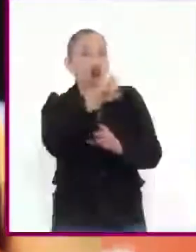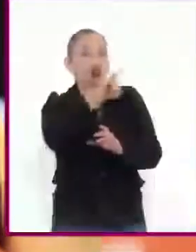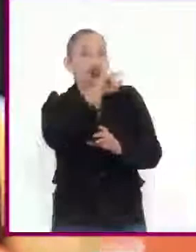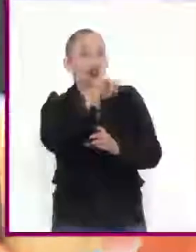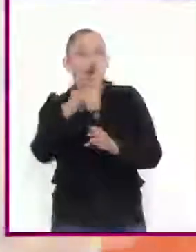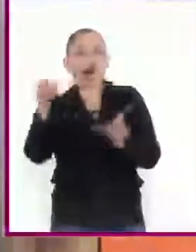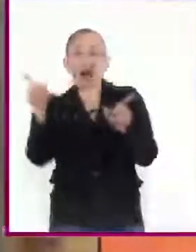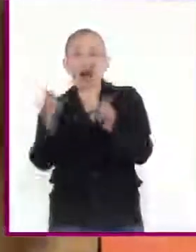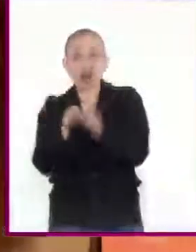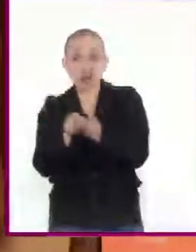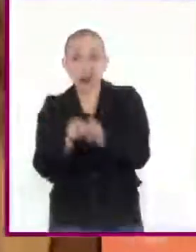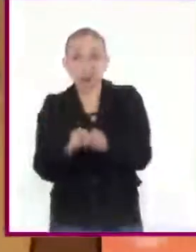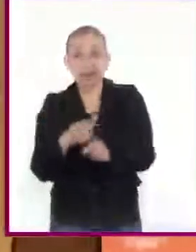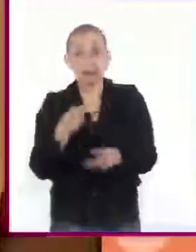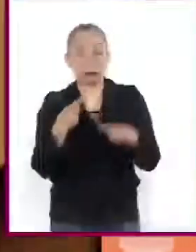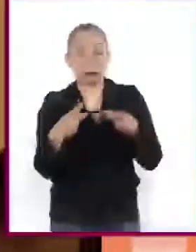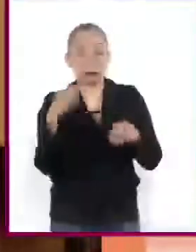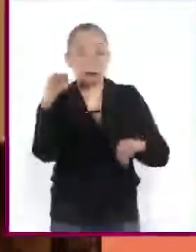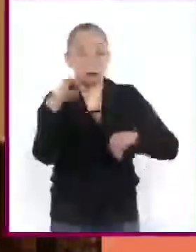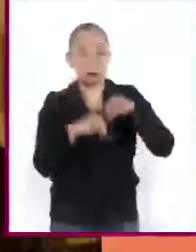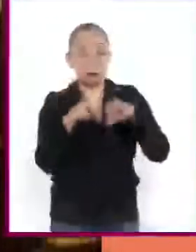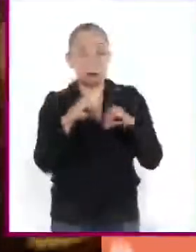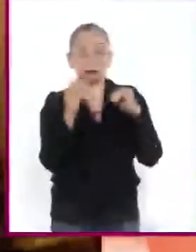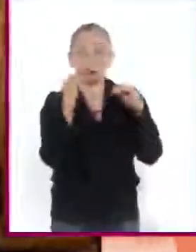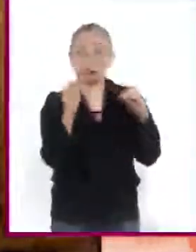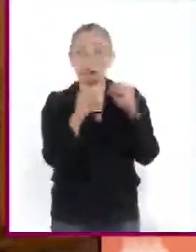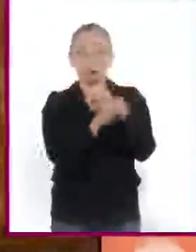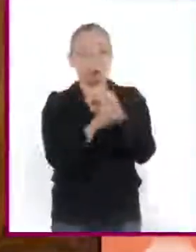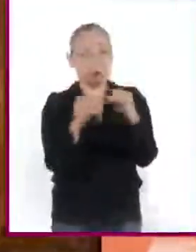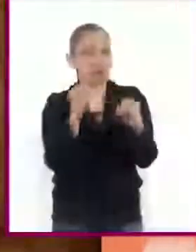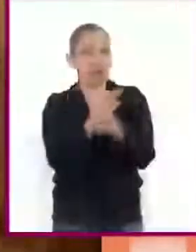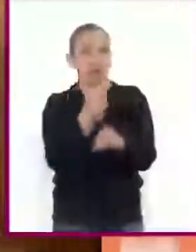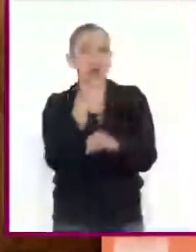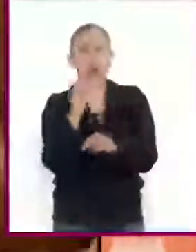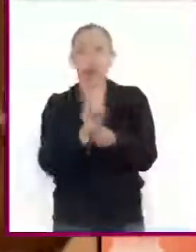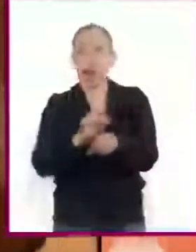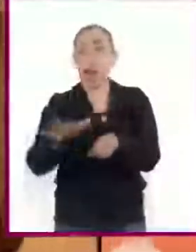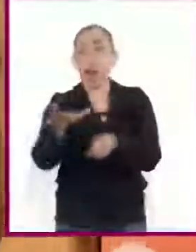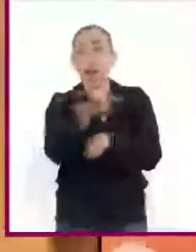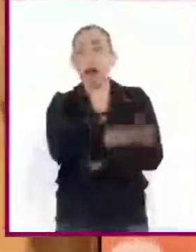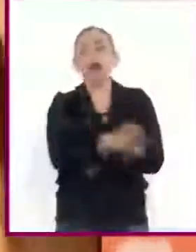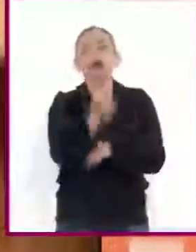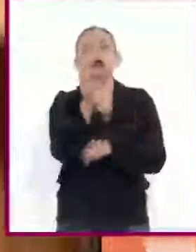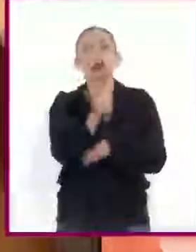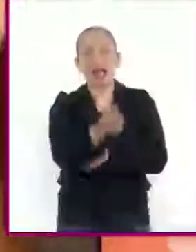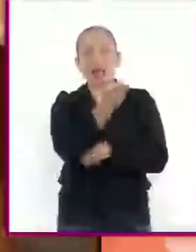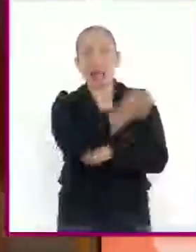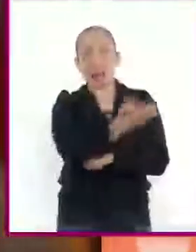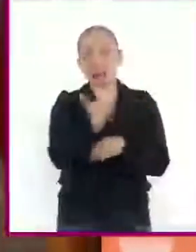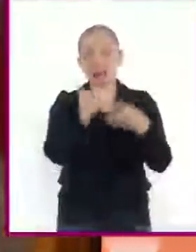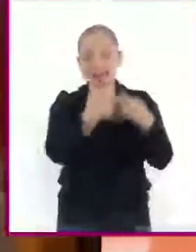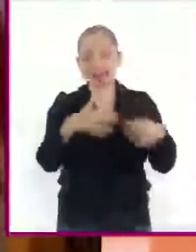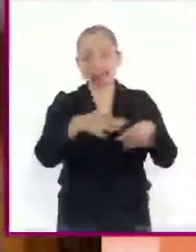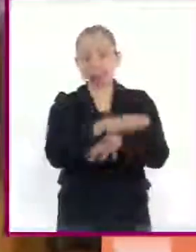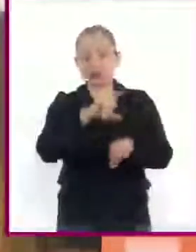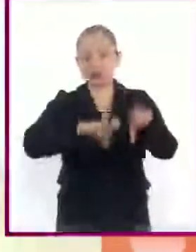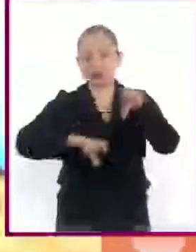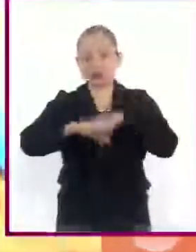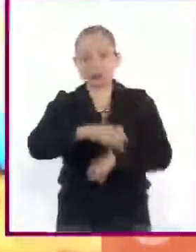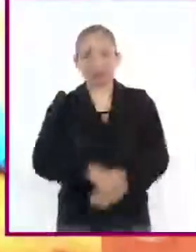óxido-reducción. La elaboración de muchos objetos de uso cotidiano implica este tipo de cambios